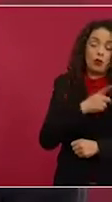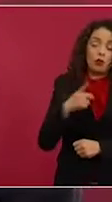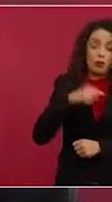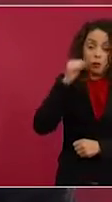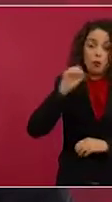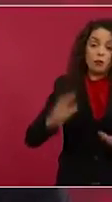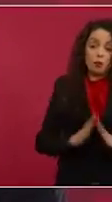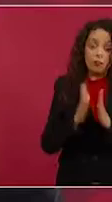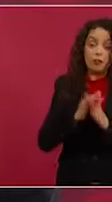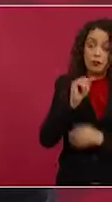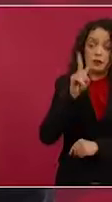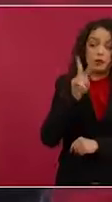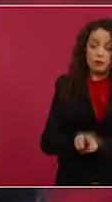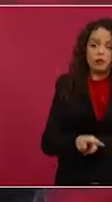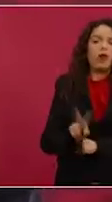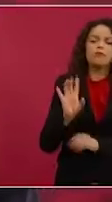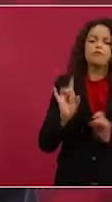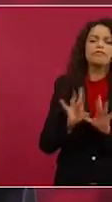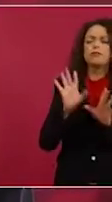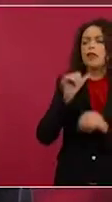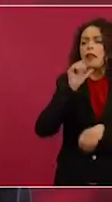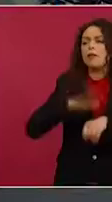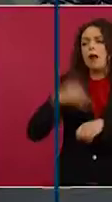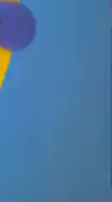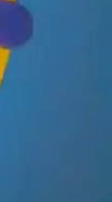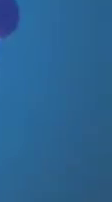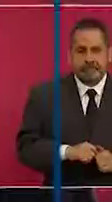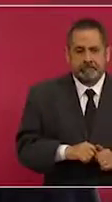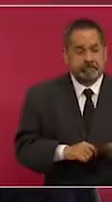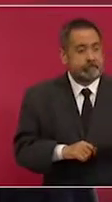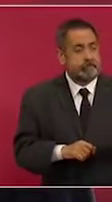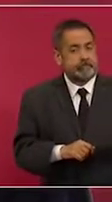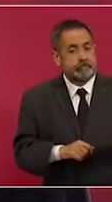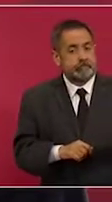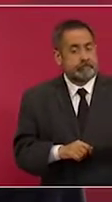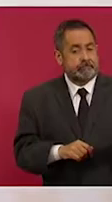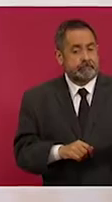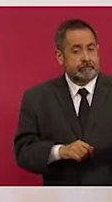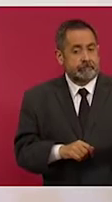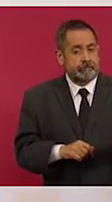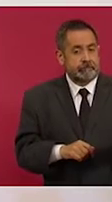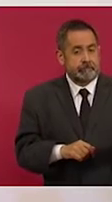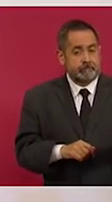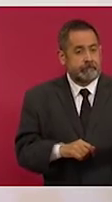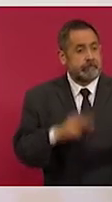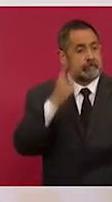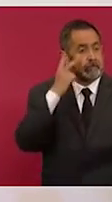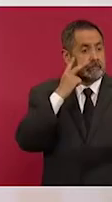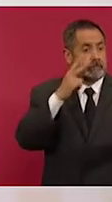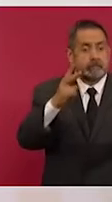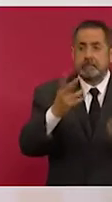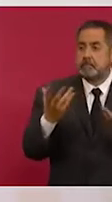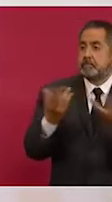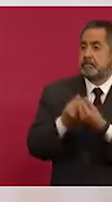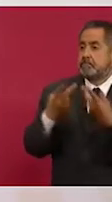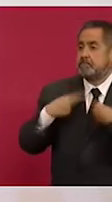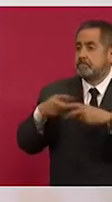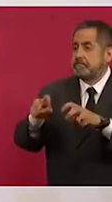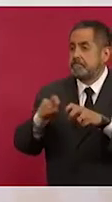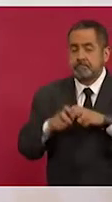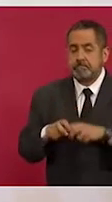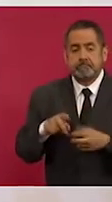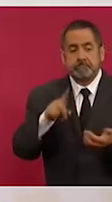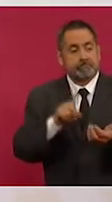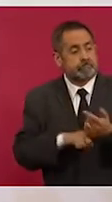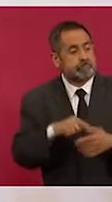participaran como una recomendación. Sí, porque está... El presidente insistió en que se pondrá en comunicación con los